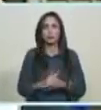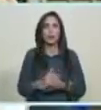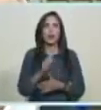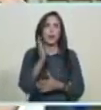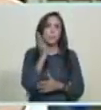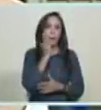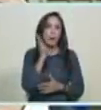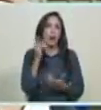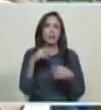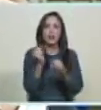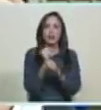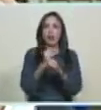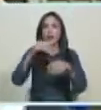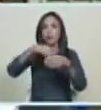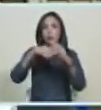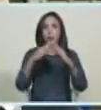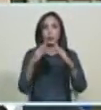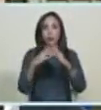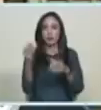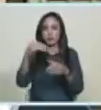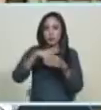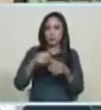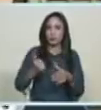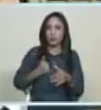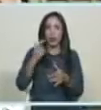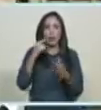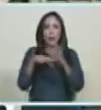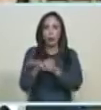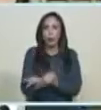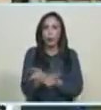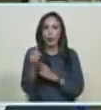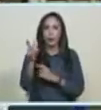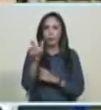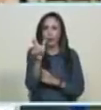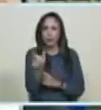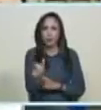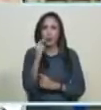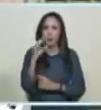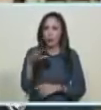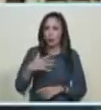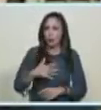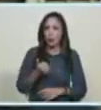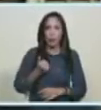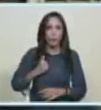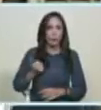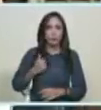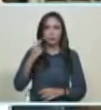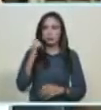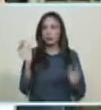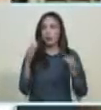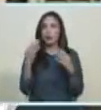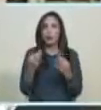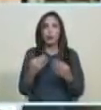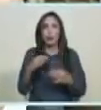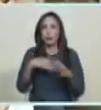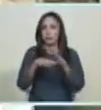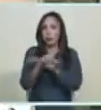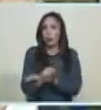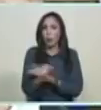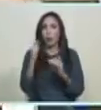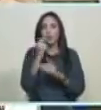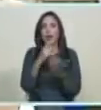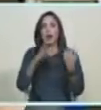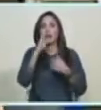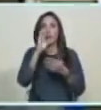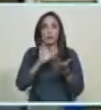de casa, etcétera, para la compra de los certificados electrónicos de los lingotes cuya custodia será en